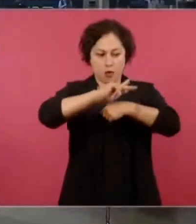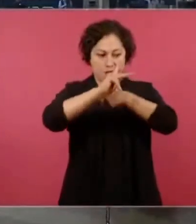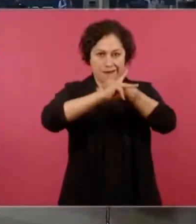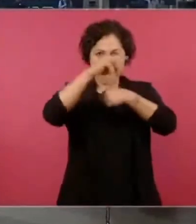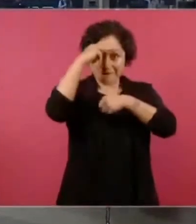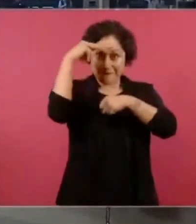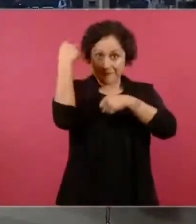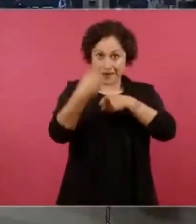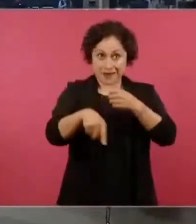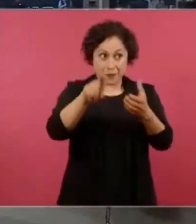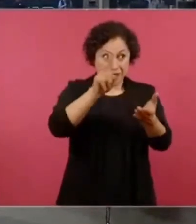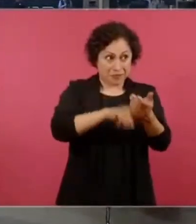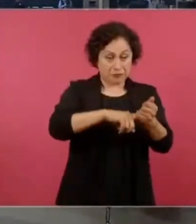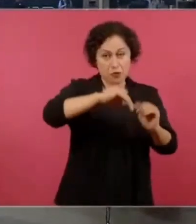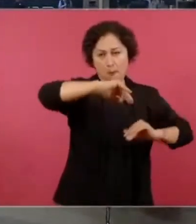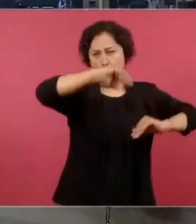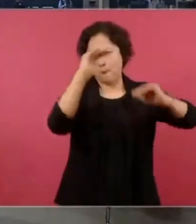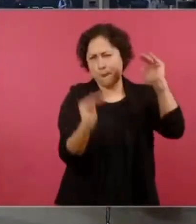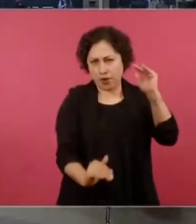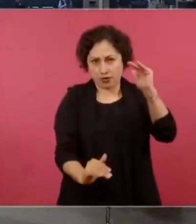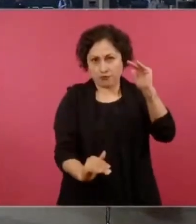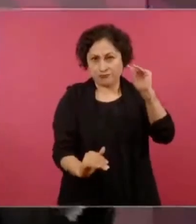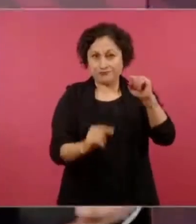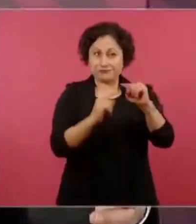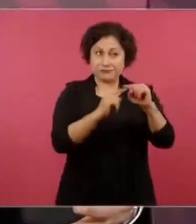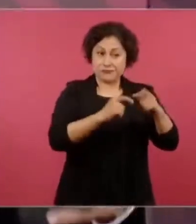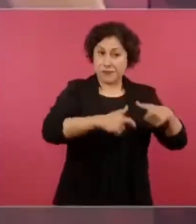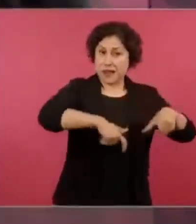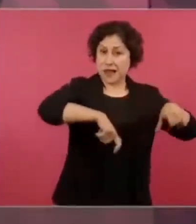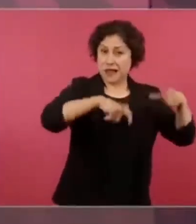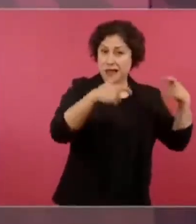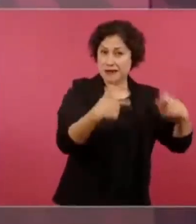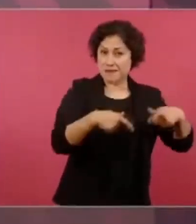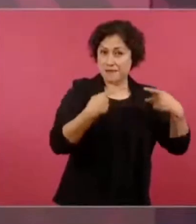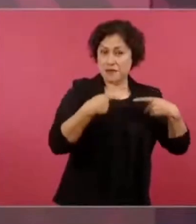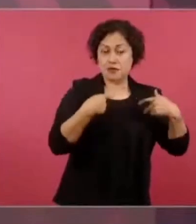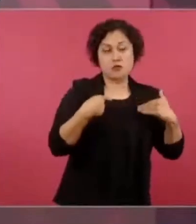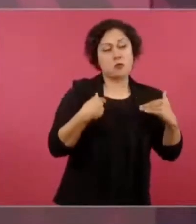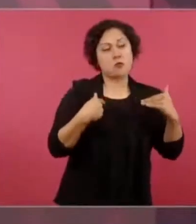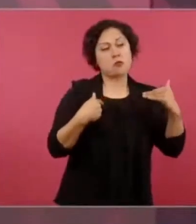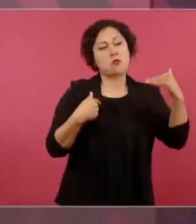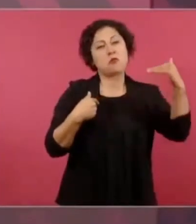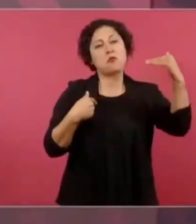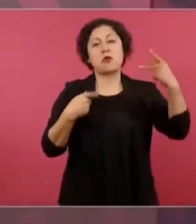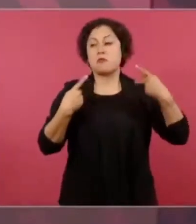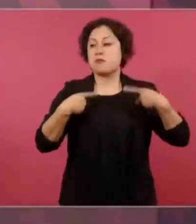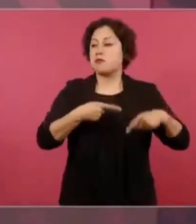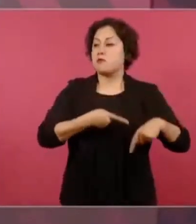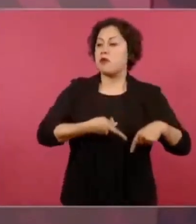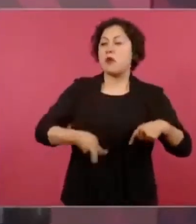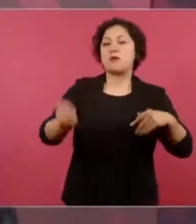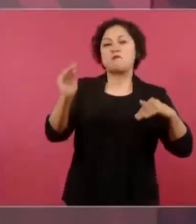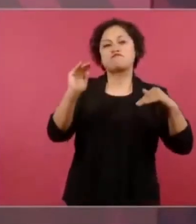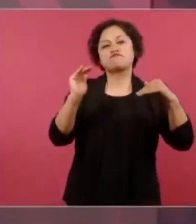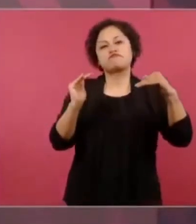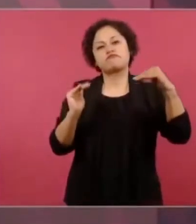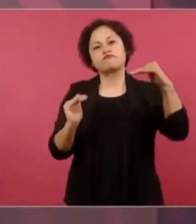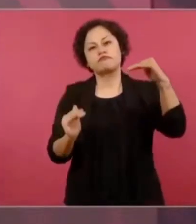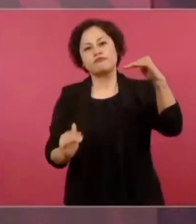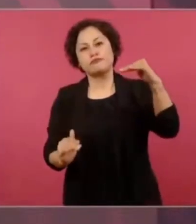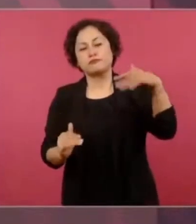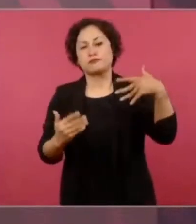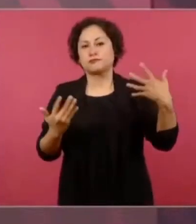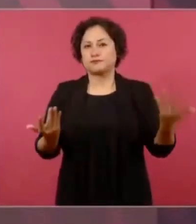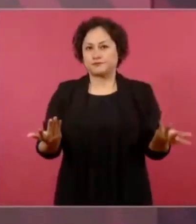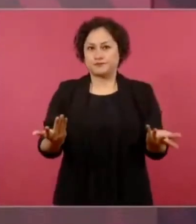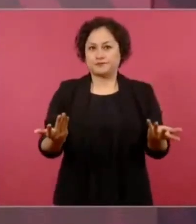económica y social. Es cuando hay más pobres con relación a las